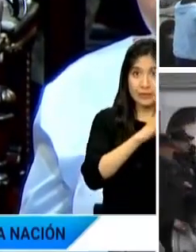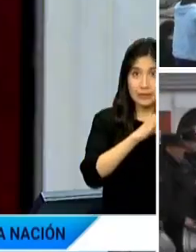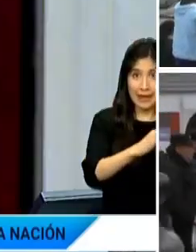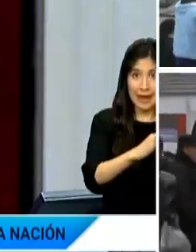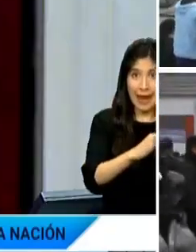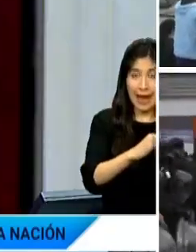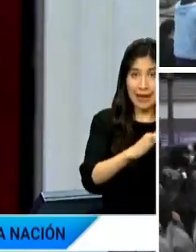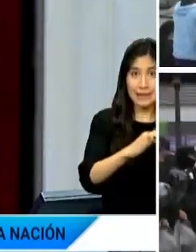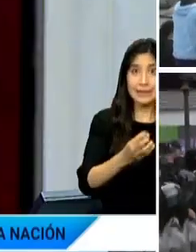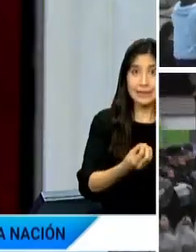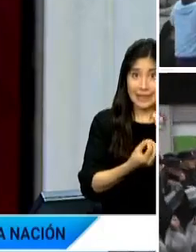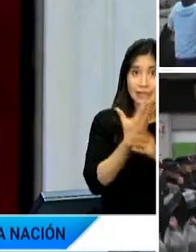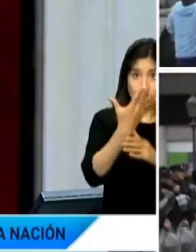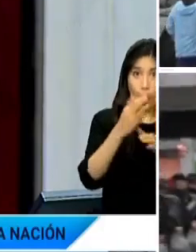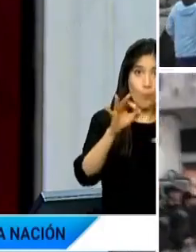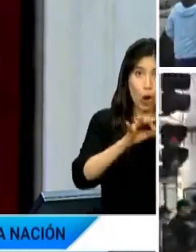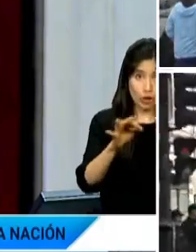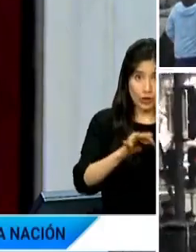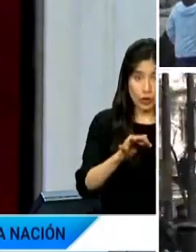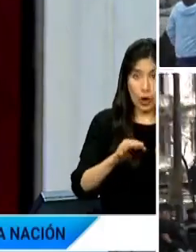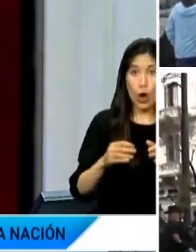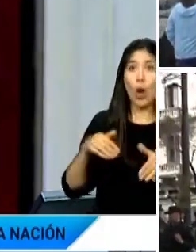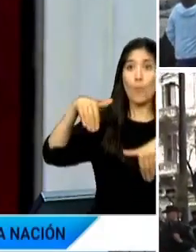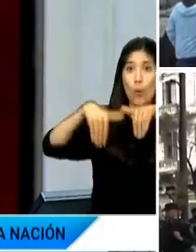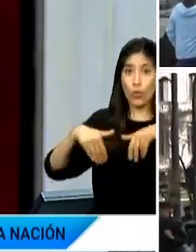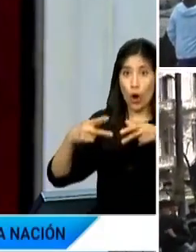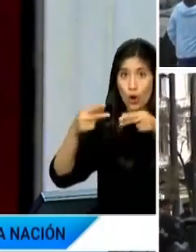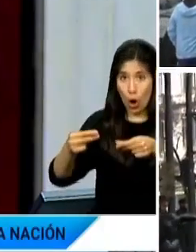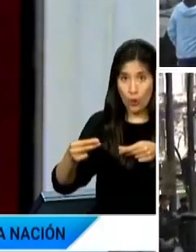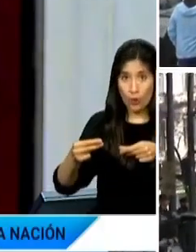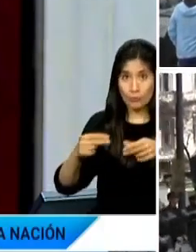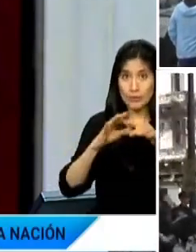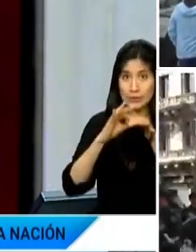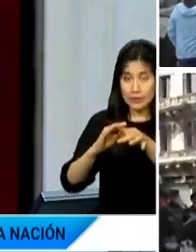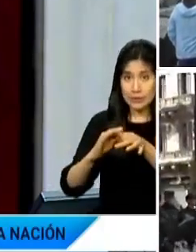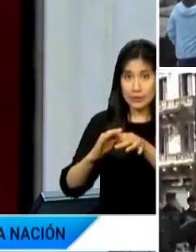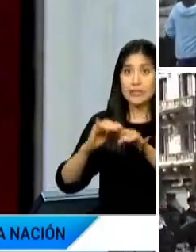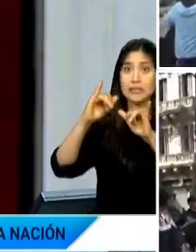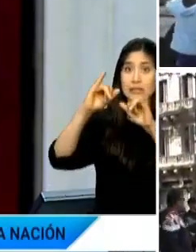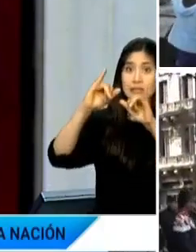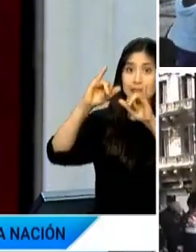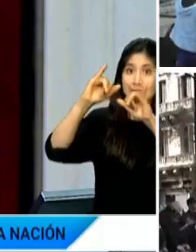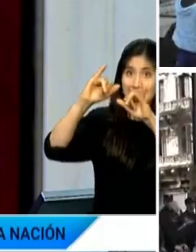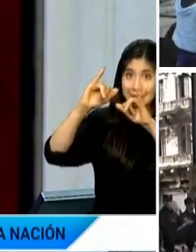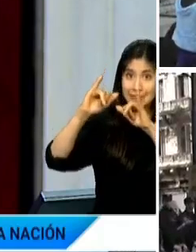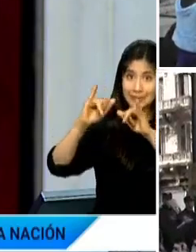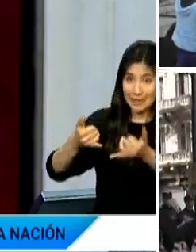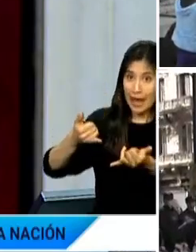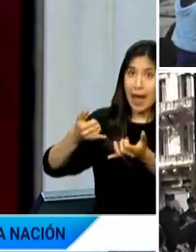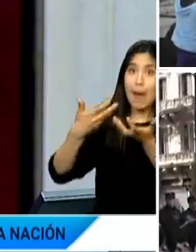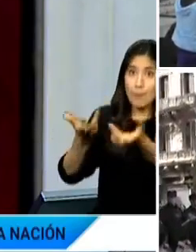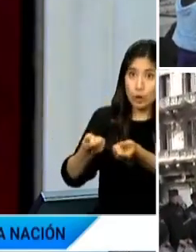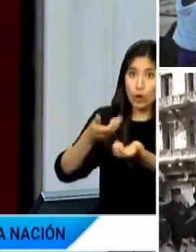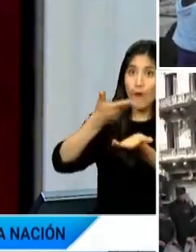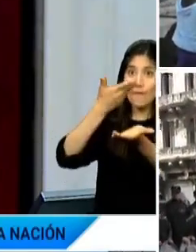en la política, se lo veo muy tranquilo, se lo veo más tenso en otras sesiones. Si no pasa nada raro,